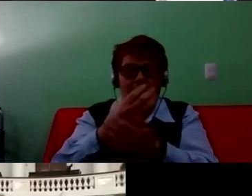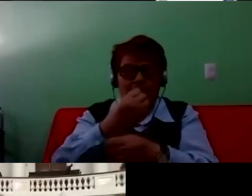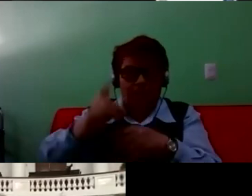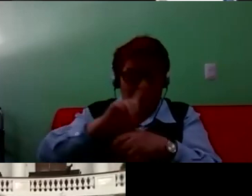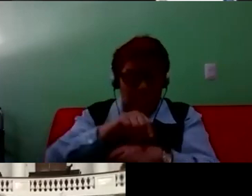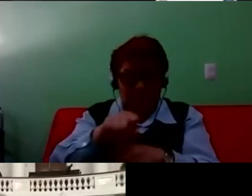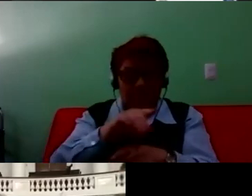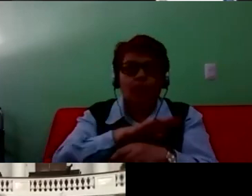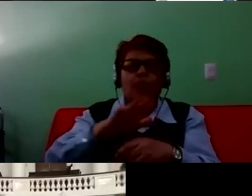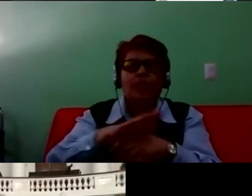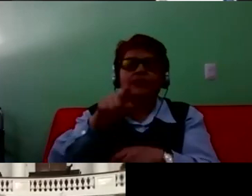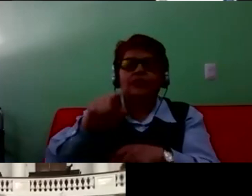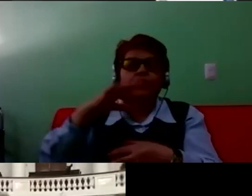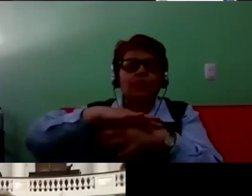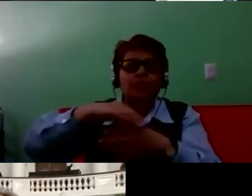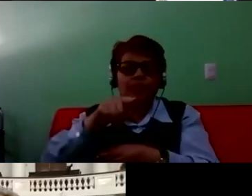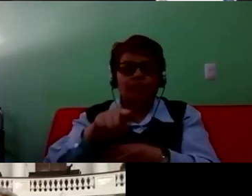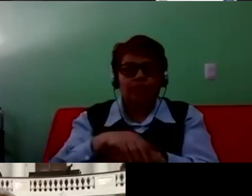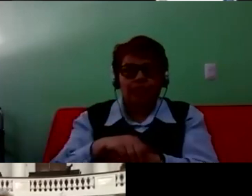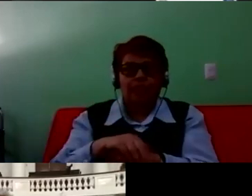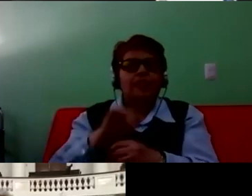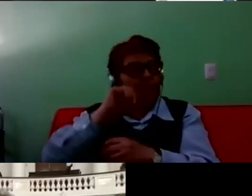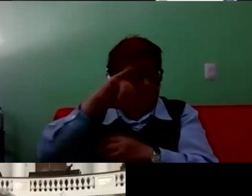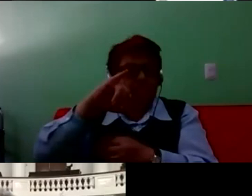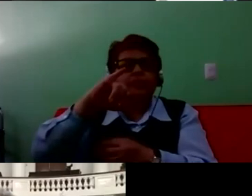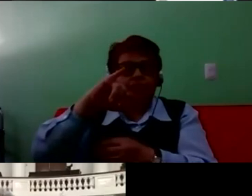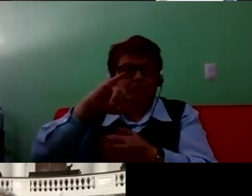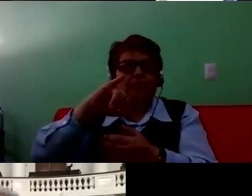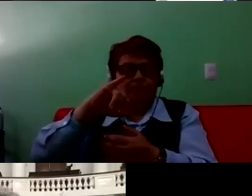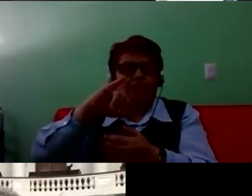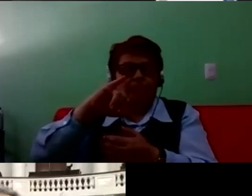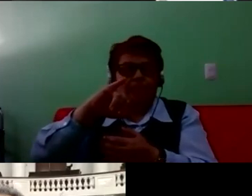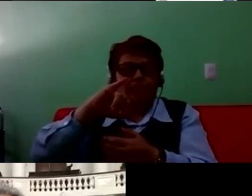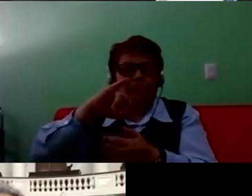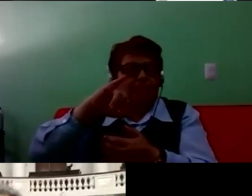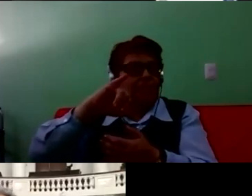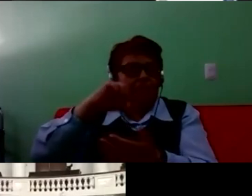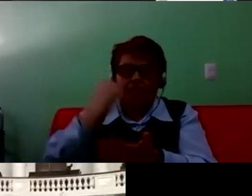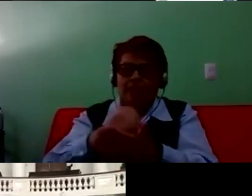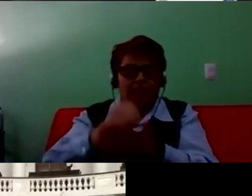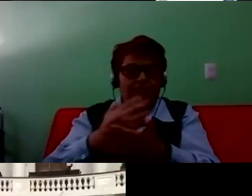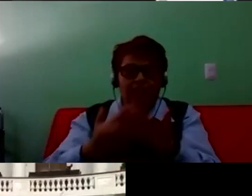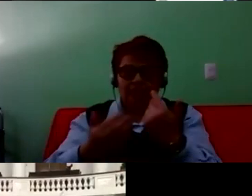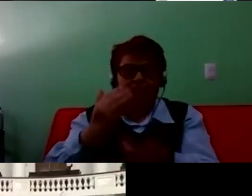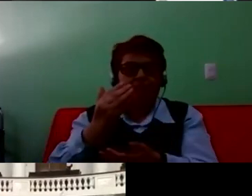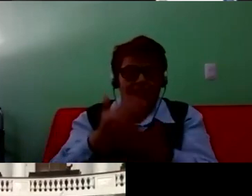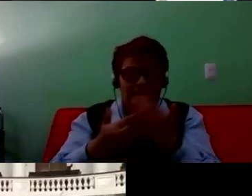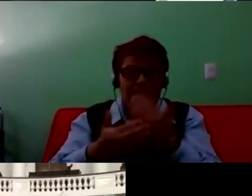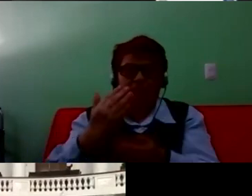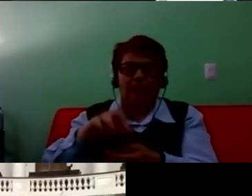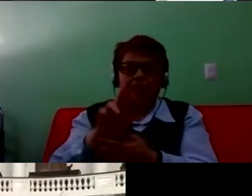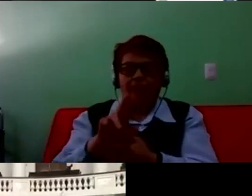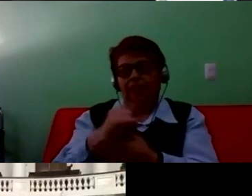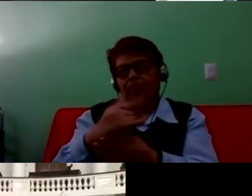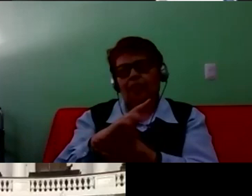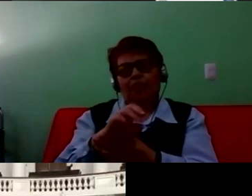día. ¿Cuál es el sentido de su voto? Es a favor de la dispensa y de la aprobación. Gracias, diputado. Gracias. Diputado Rigoberto